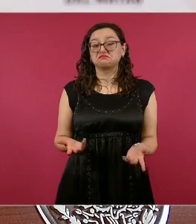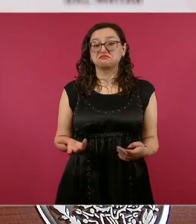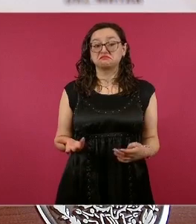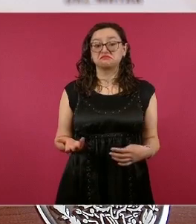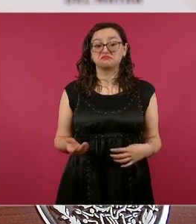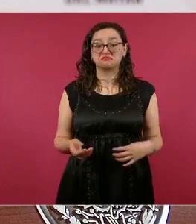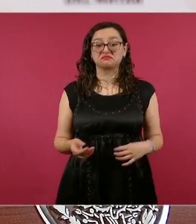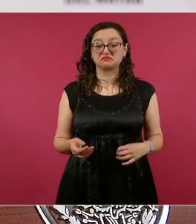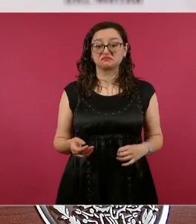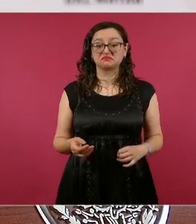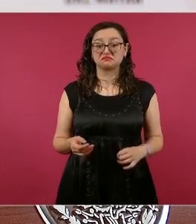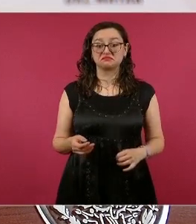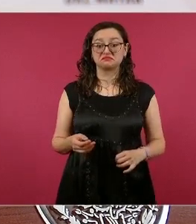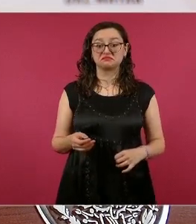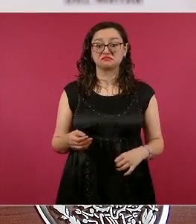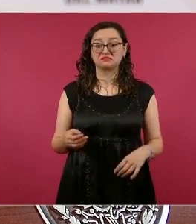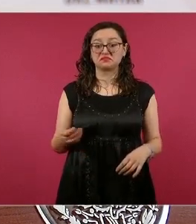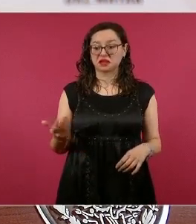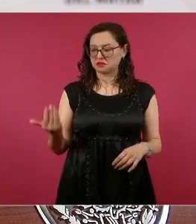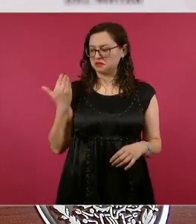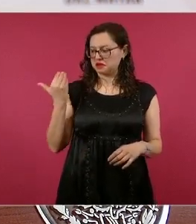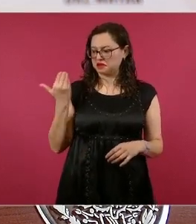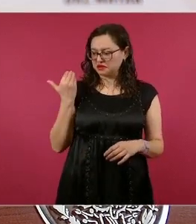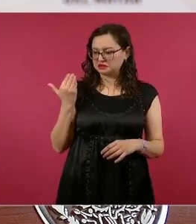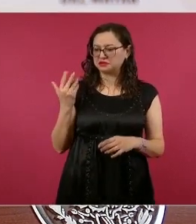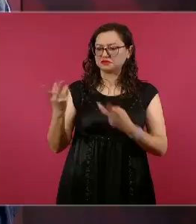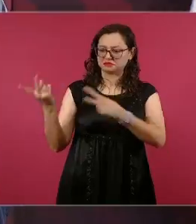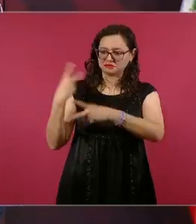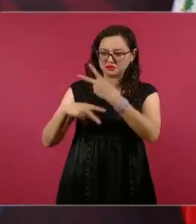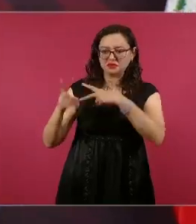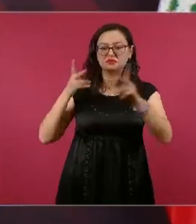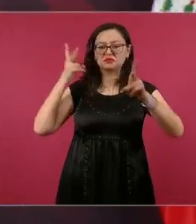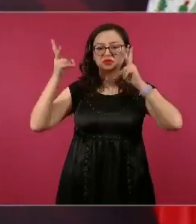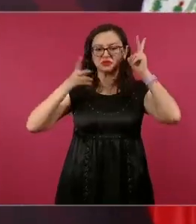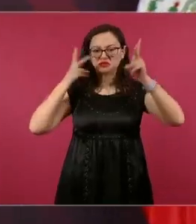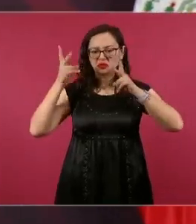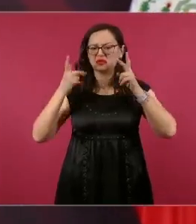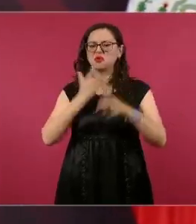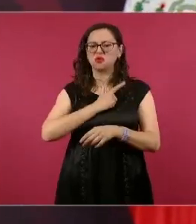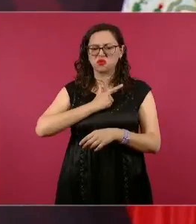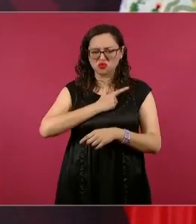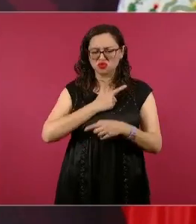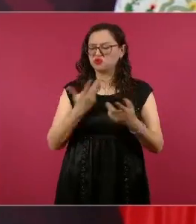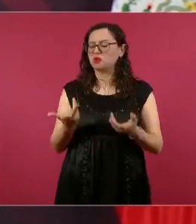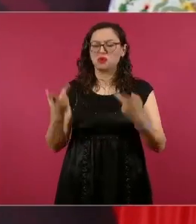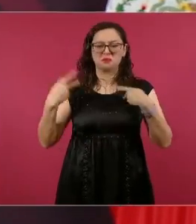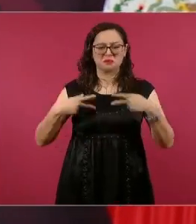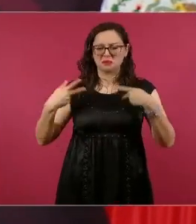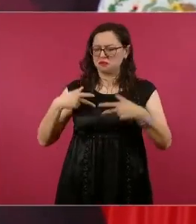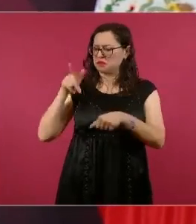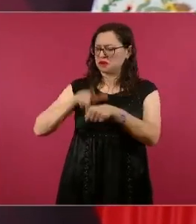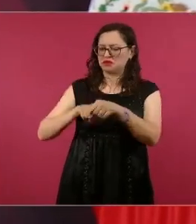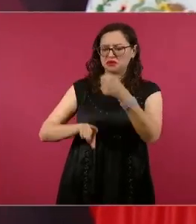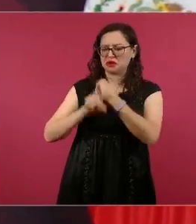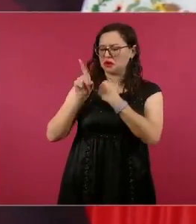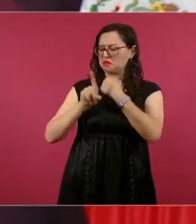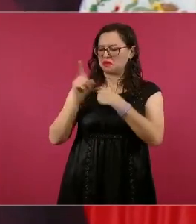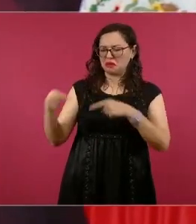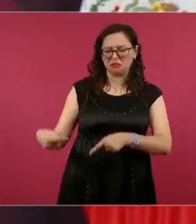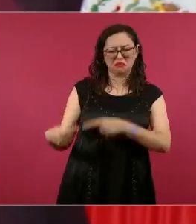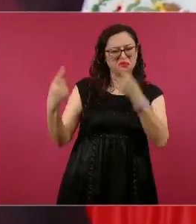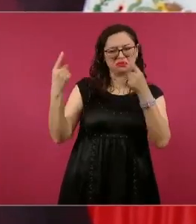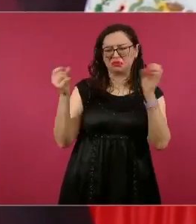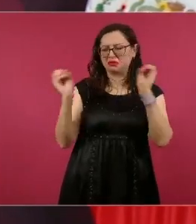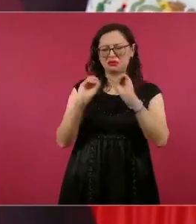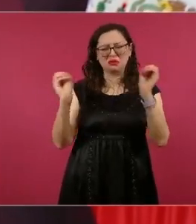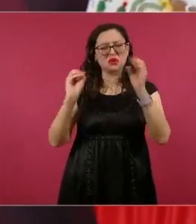nos dio mucho gusto y no tenemos ningún problema en lo personal ni con el Clarín ni con los